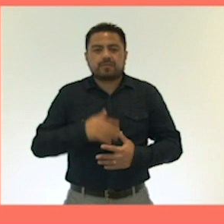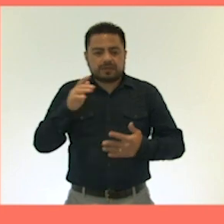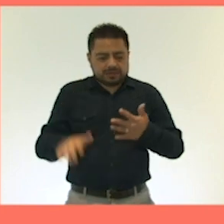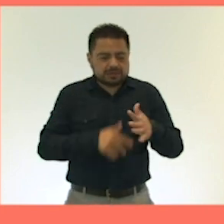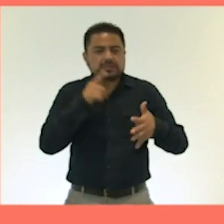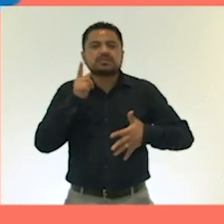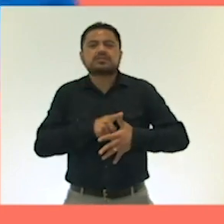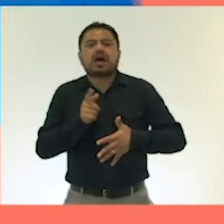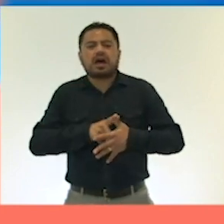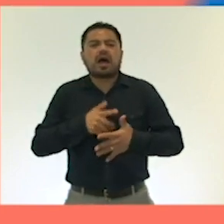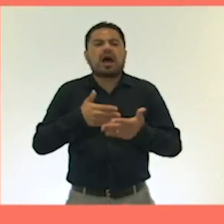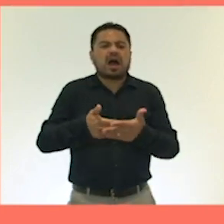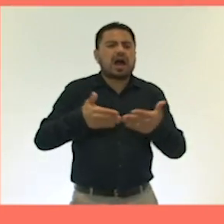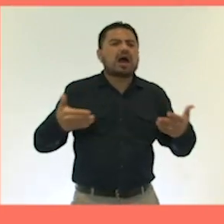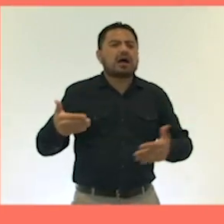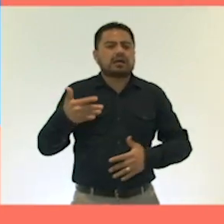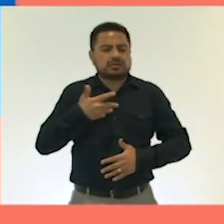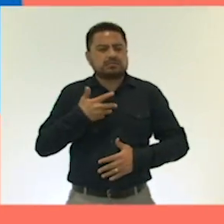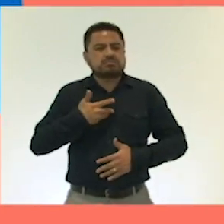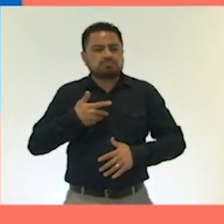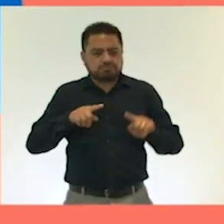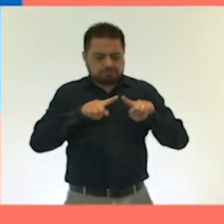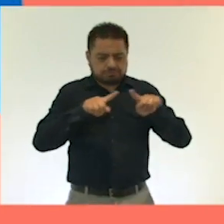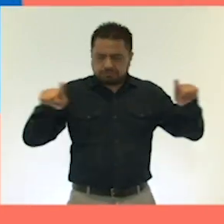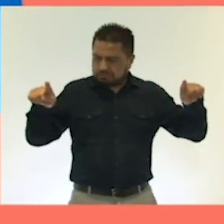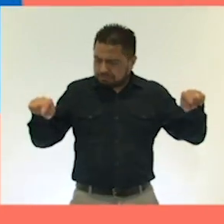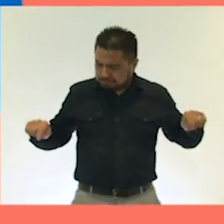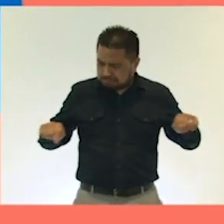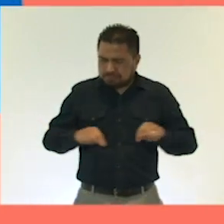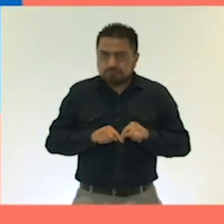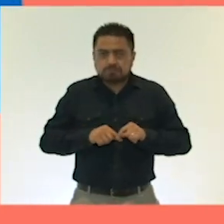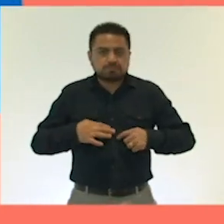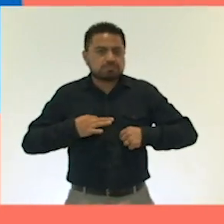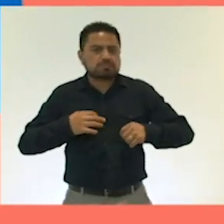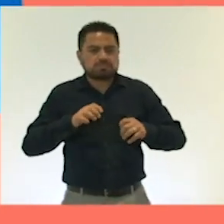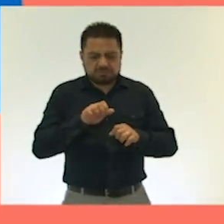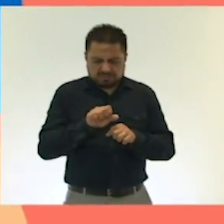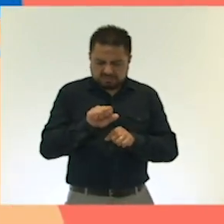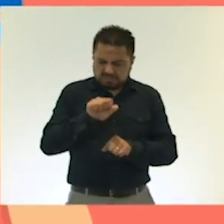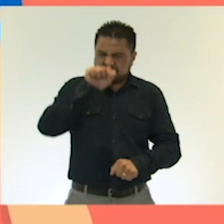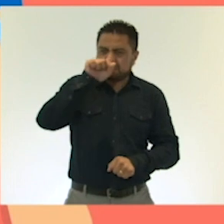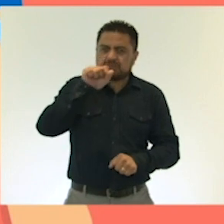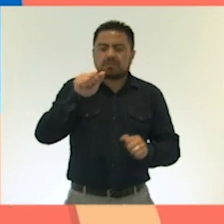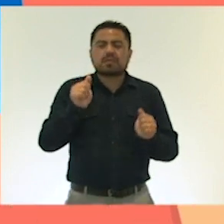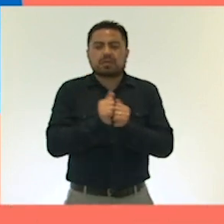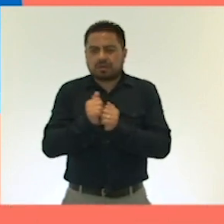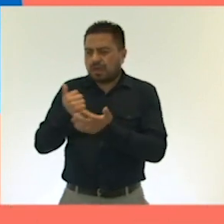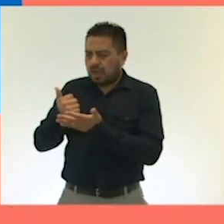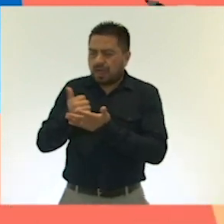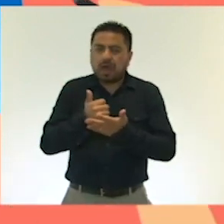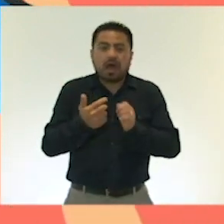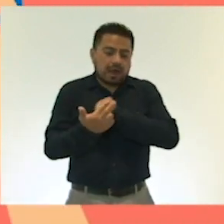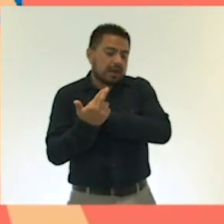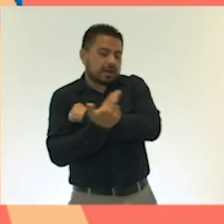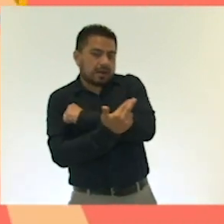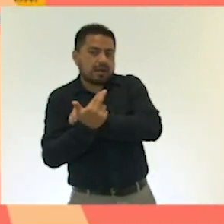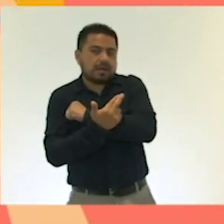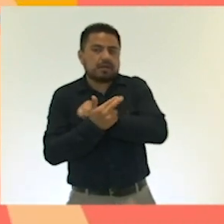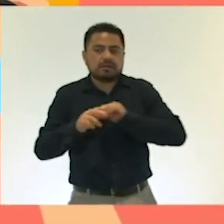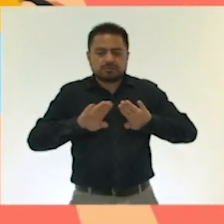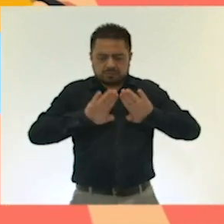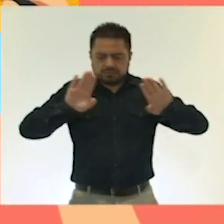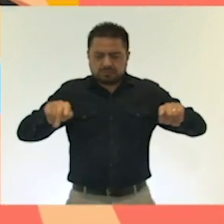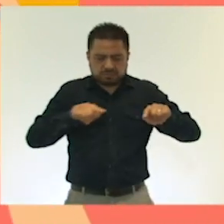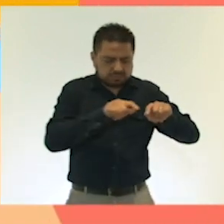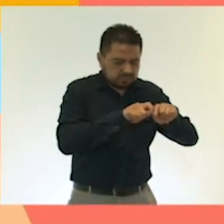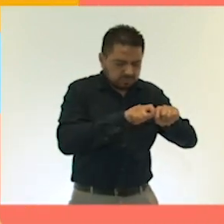5. Ahora tenemos un pequeño pedazo de playera. Estira a lo ancho y con ayuda de la regla, mide y marca con